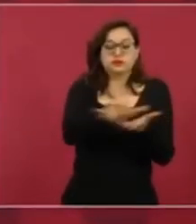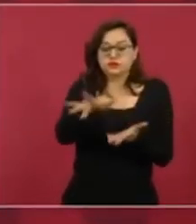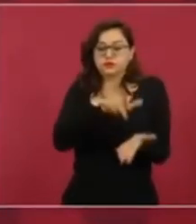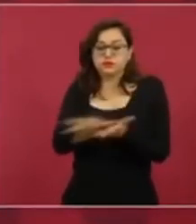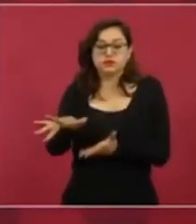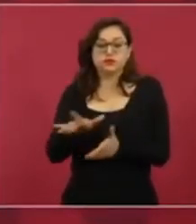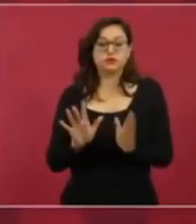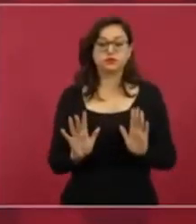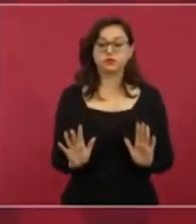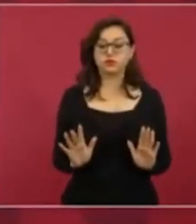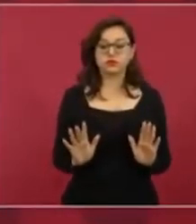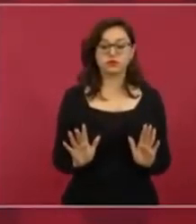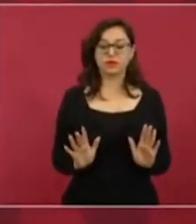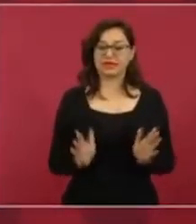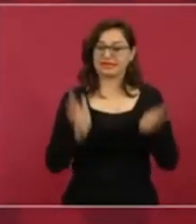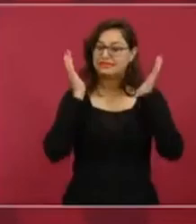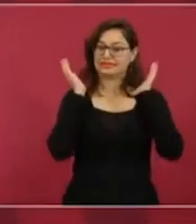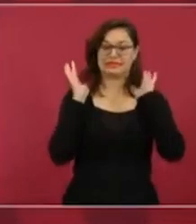pero no podemos